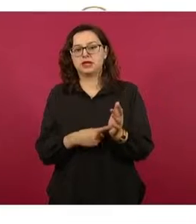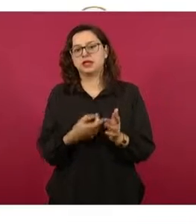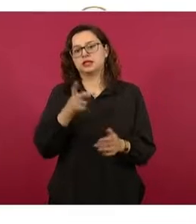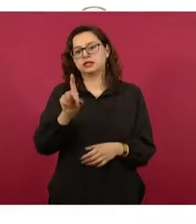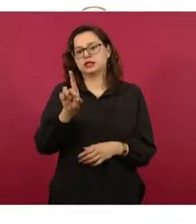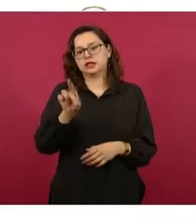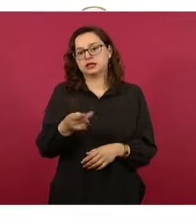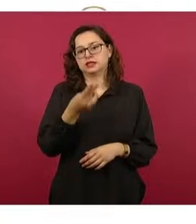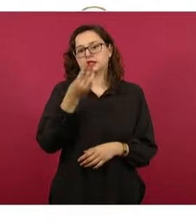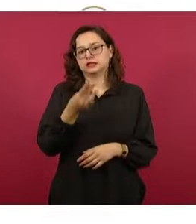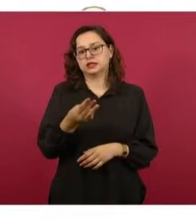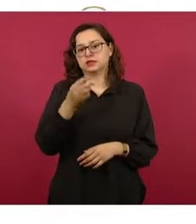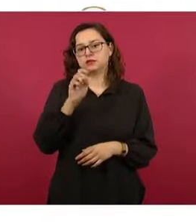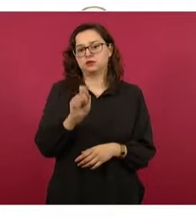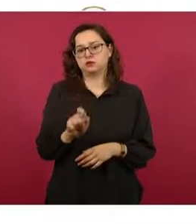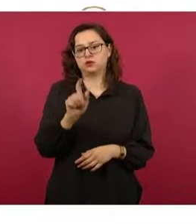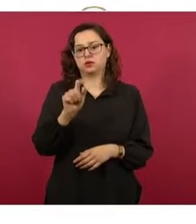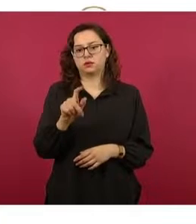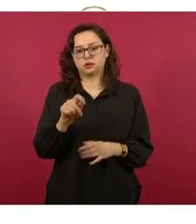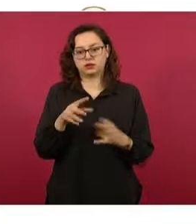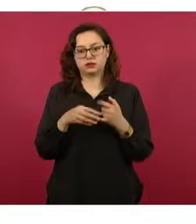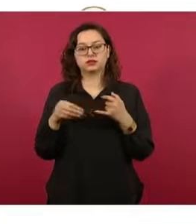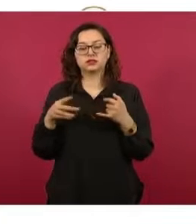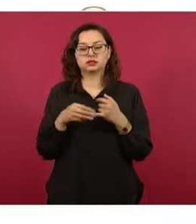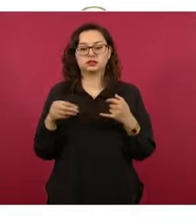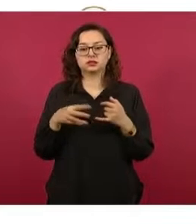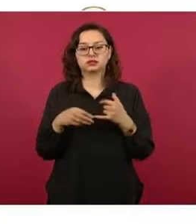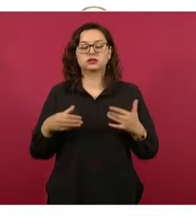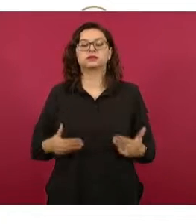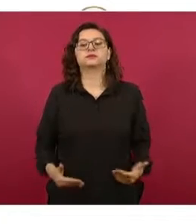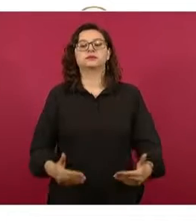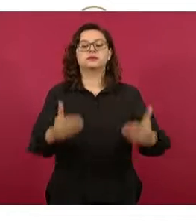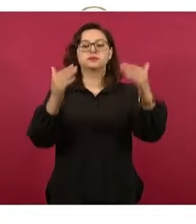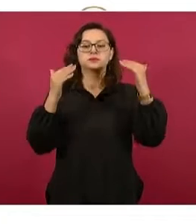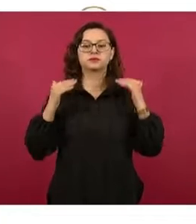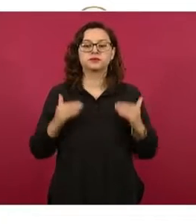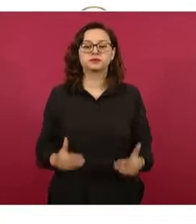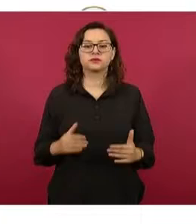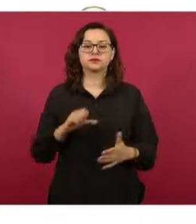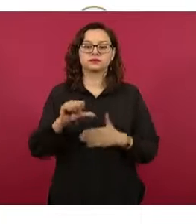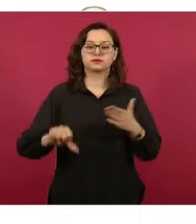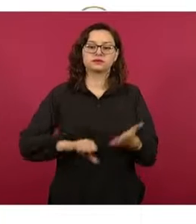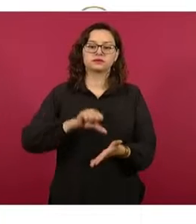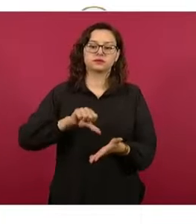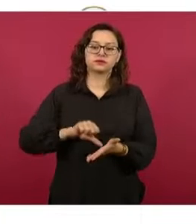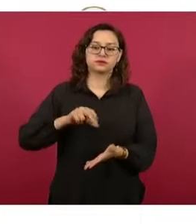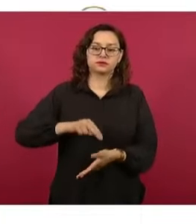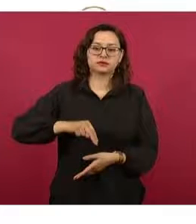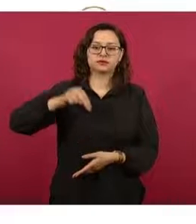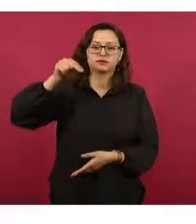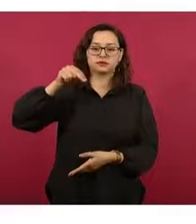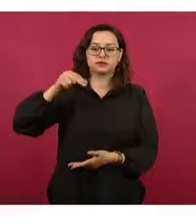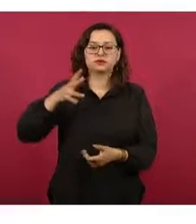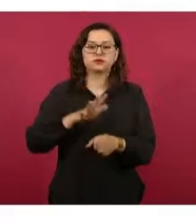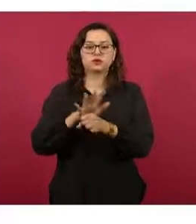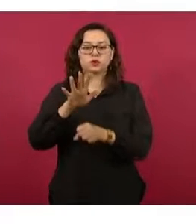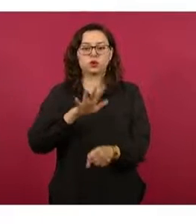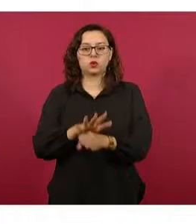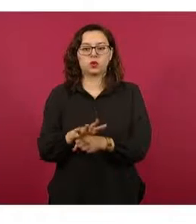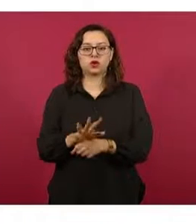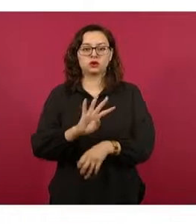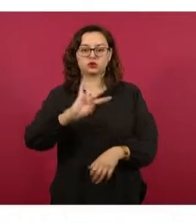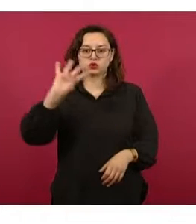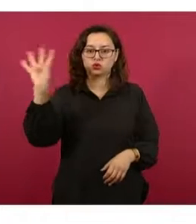1,037 pesos con 20 centavos. Vamos ahora a la zona centro-norte, en donde Soriana